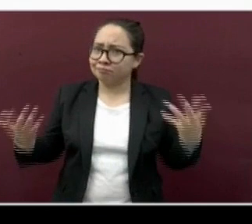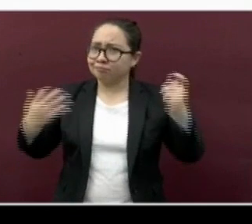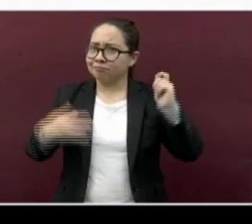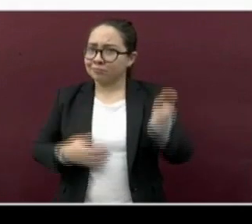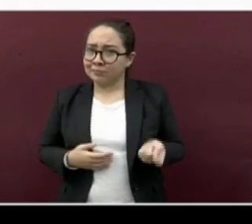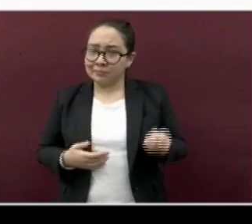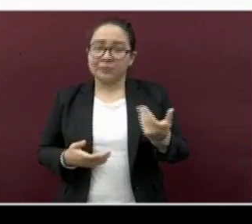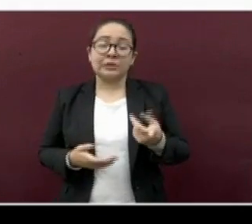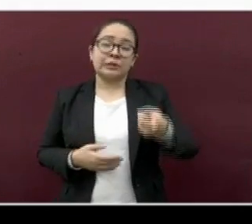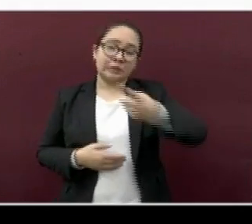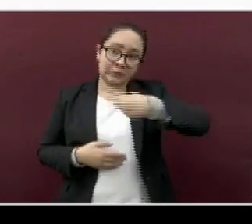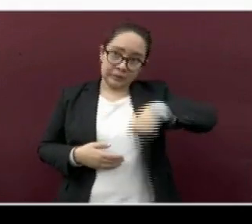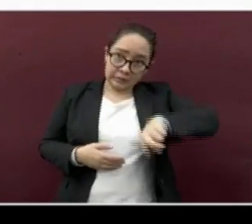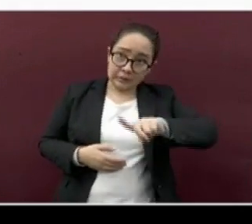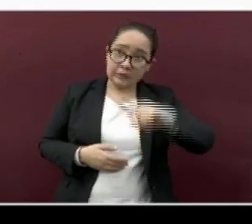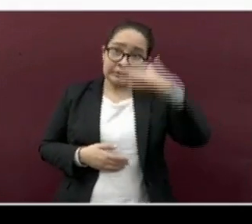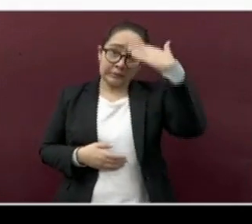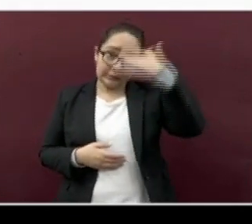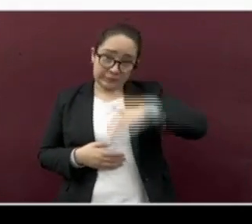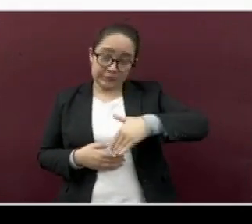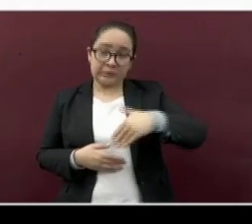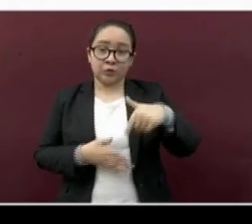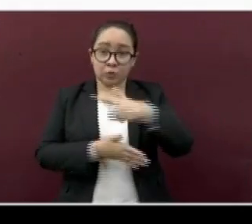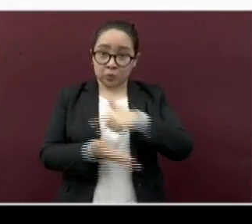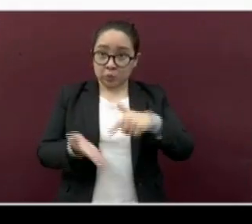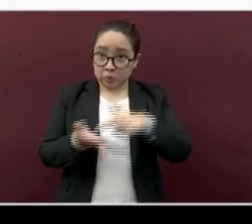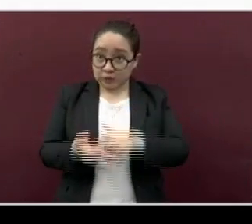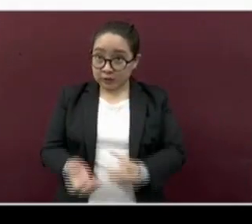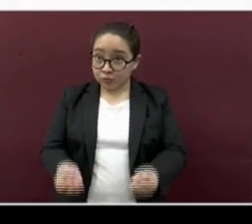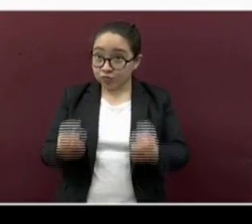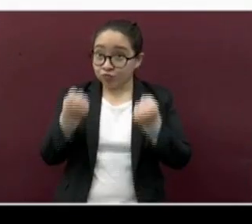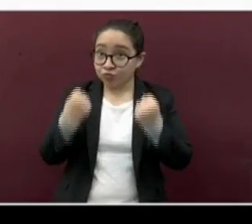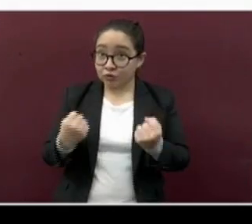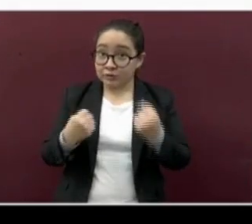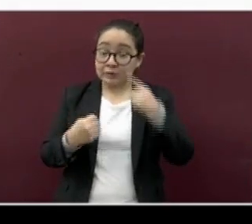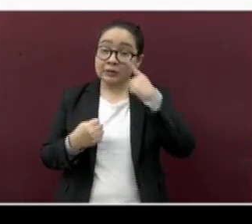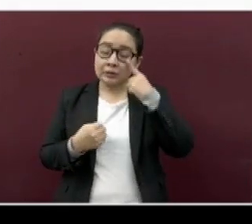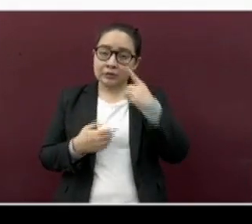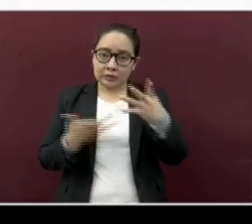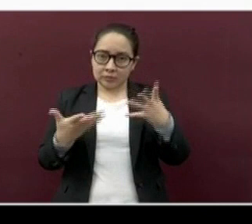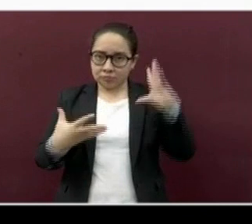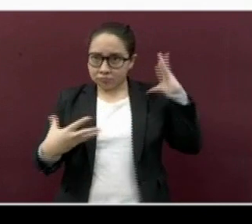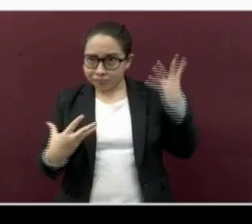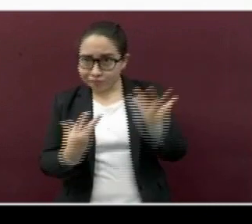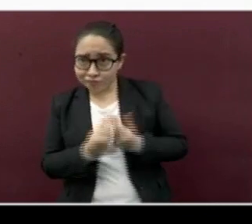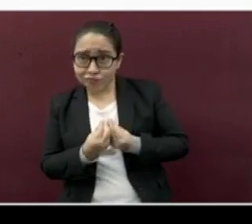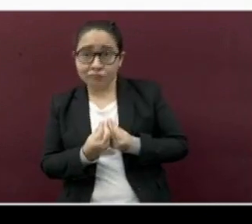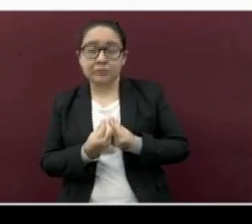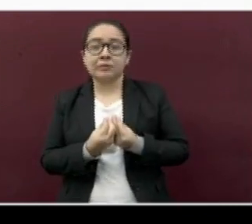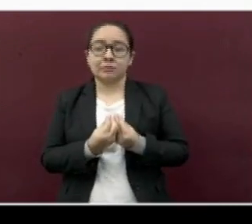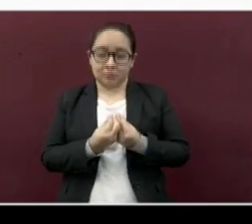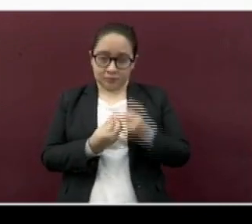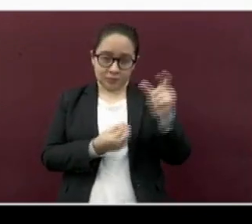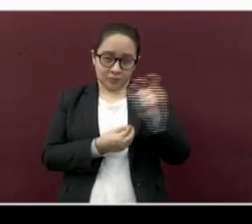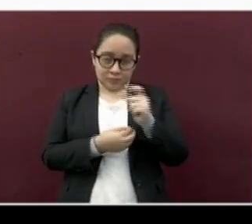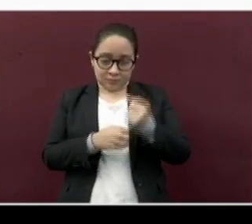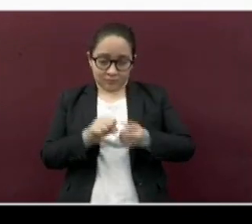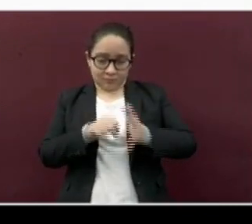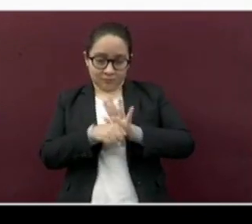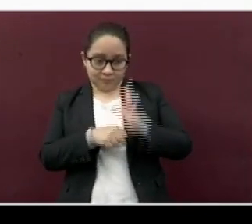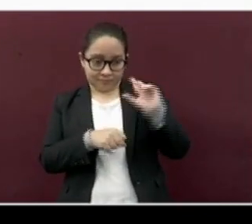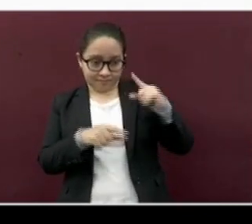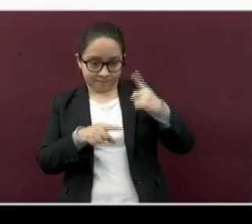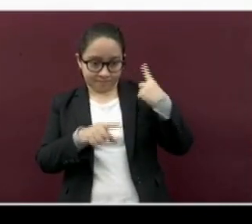comentado, además que son los municipios que más casos positivos han acumulado desde el inicio de la pandemia.